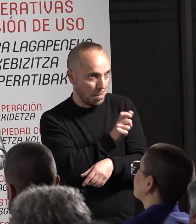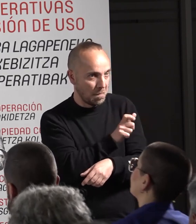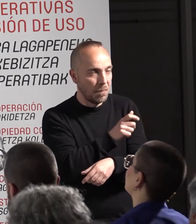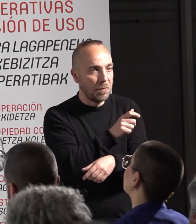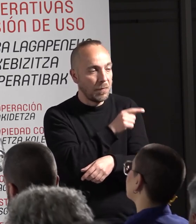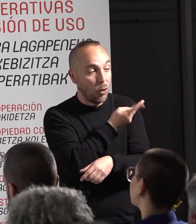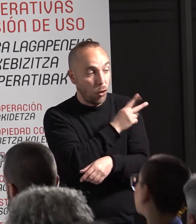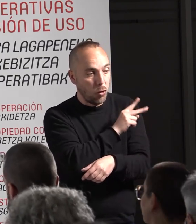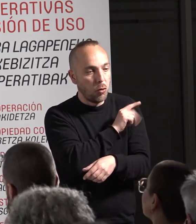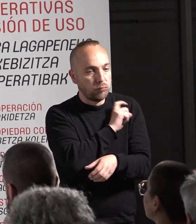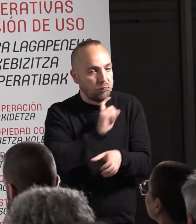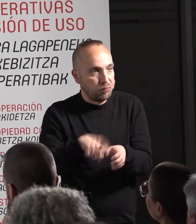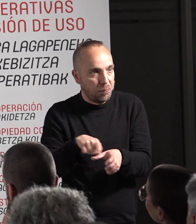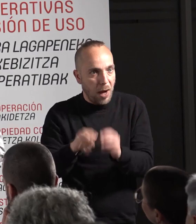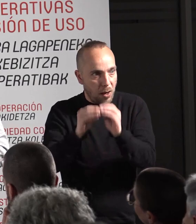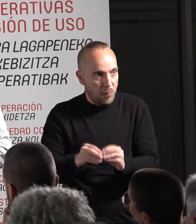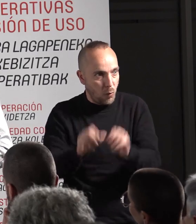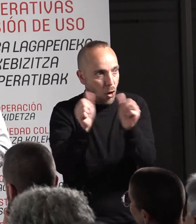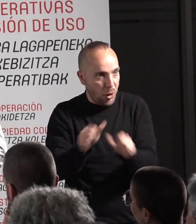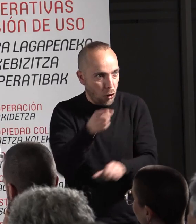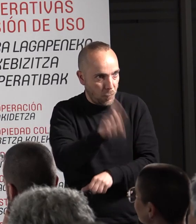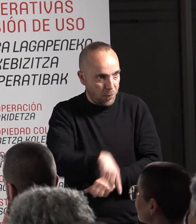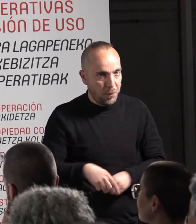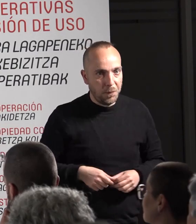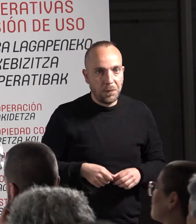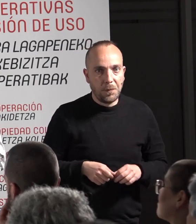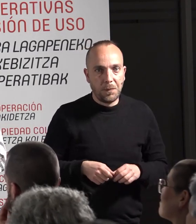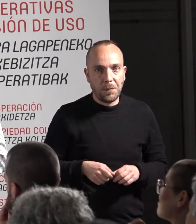desarrollo de este modelo. Bien,